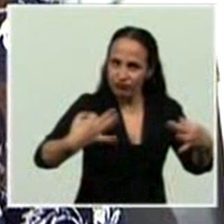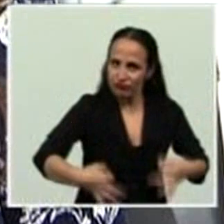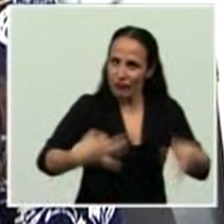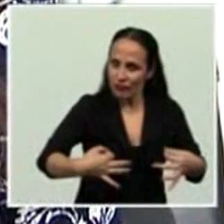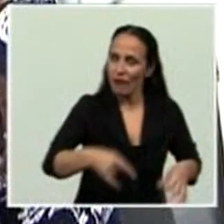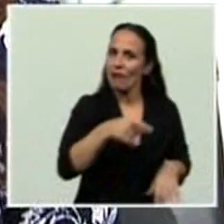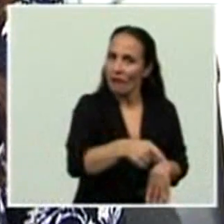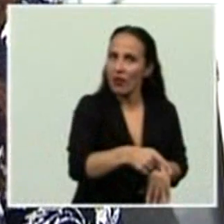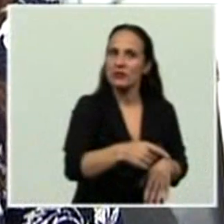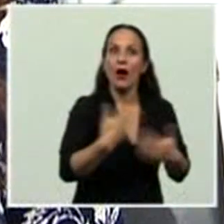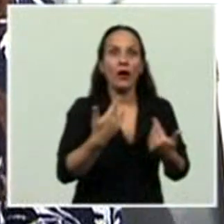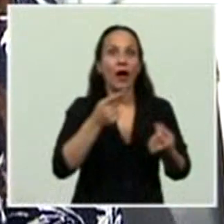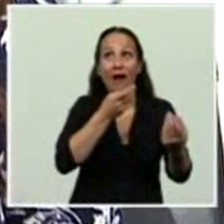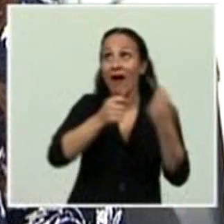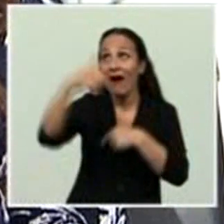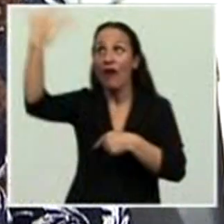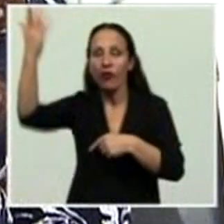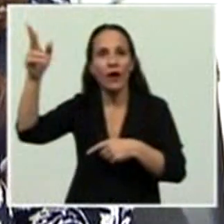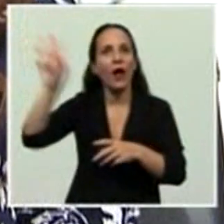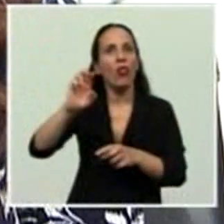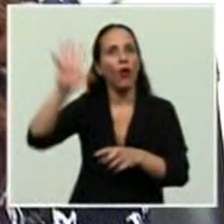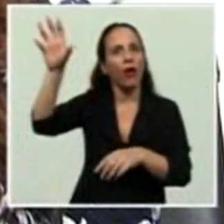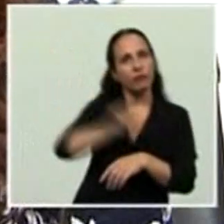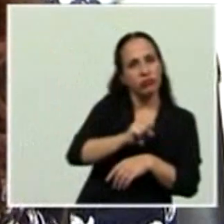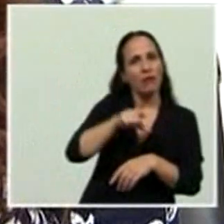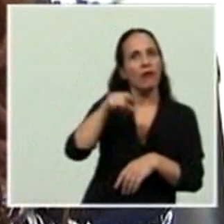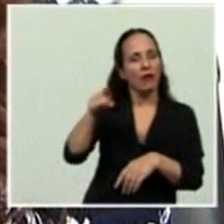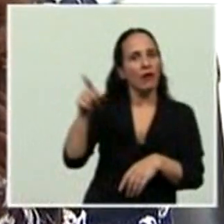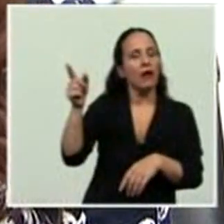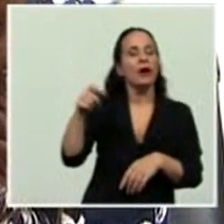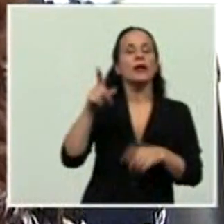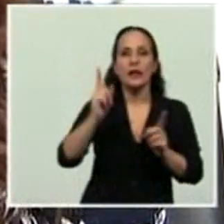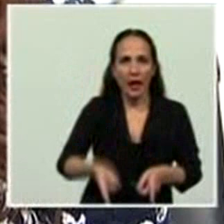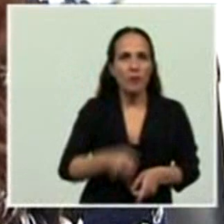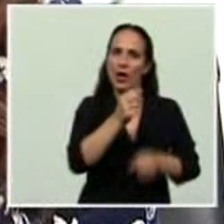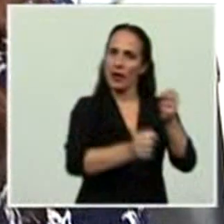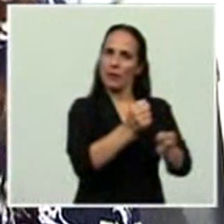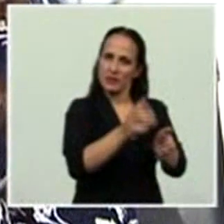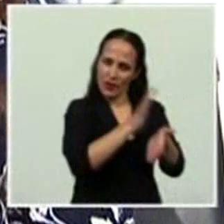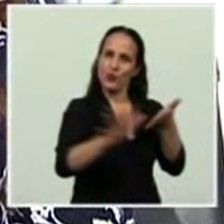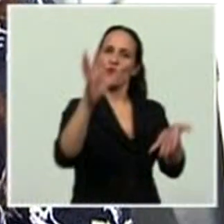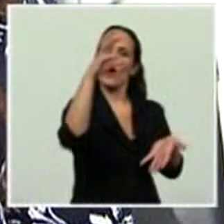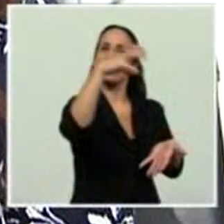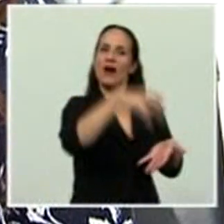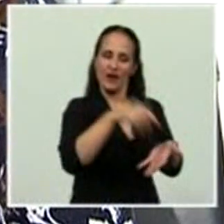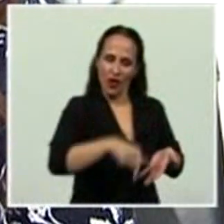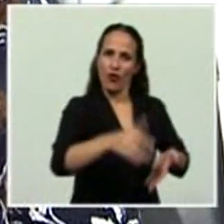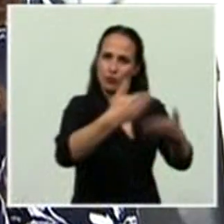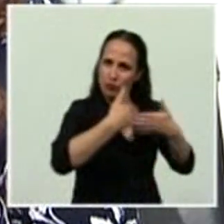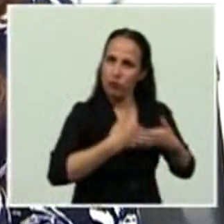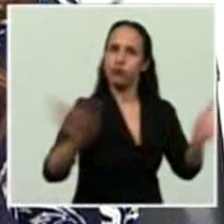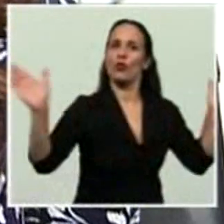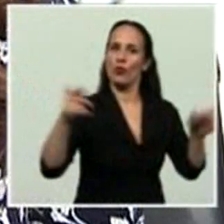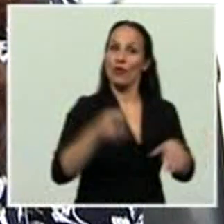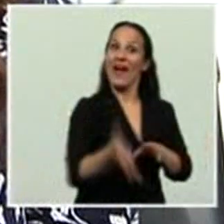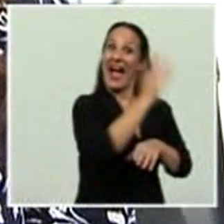permitir tener Divisas este por exportación y tener una empresa nueva como la que estamos inaugurando